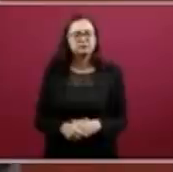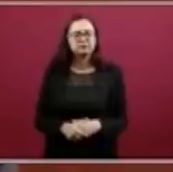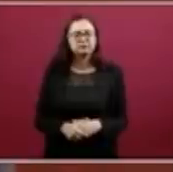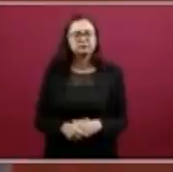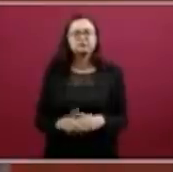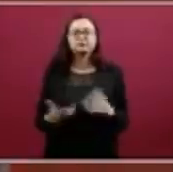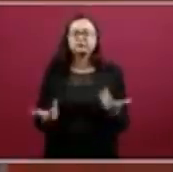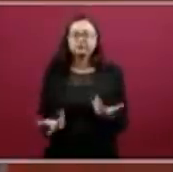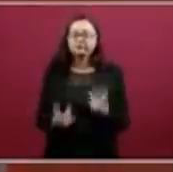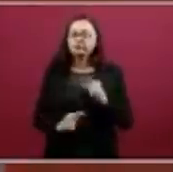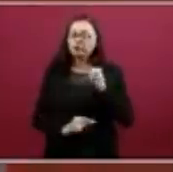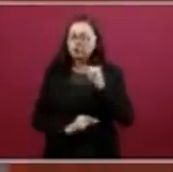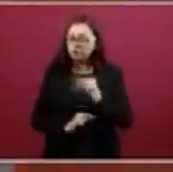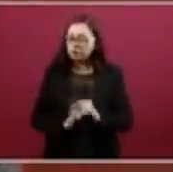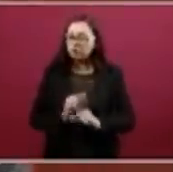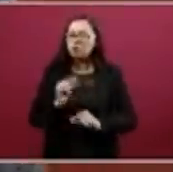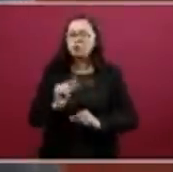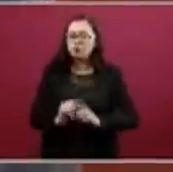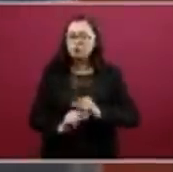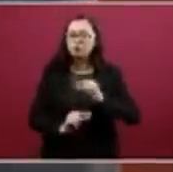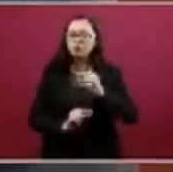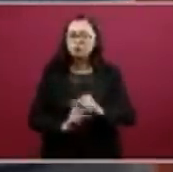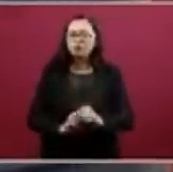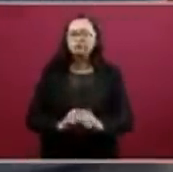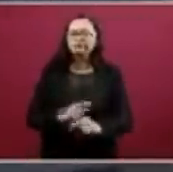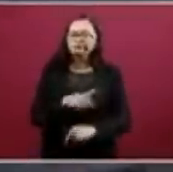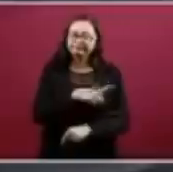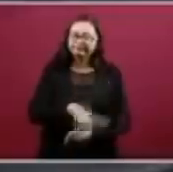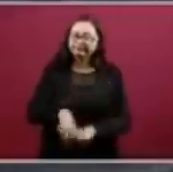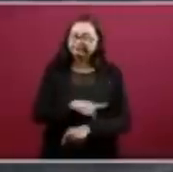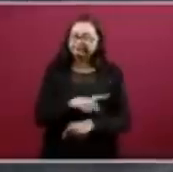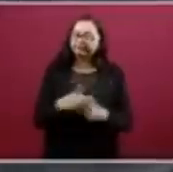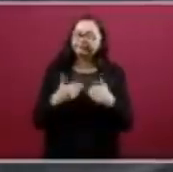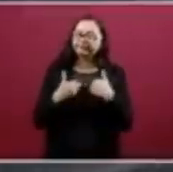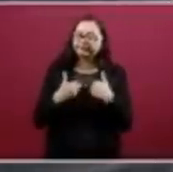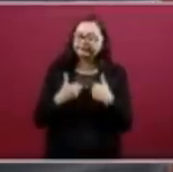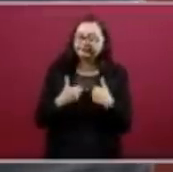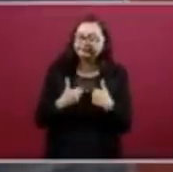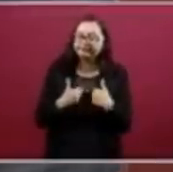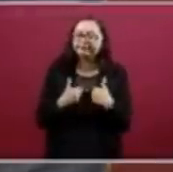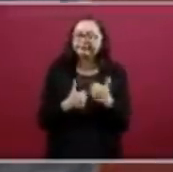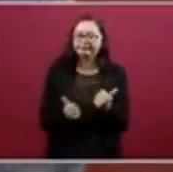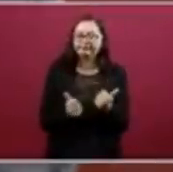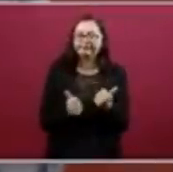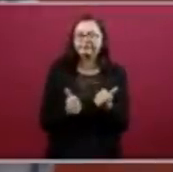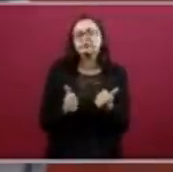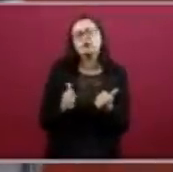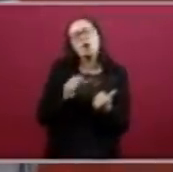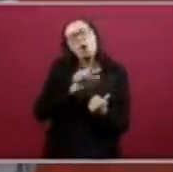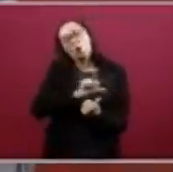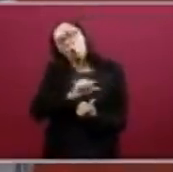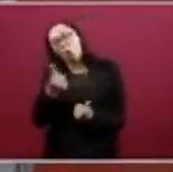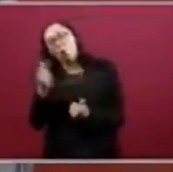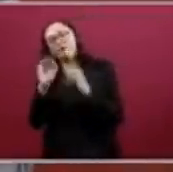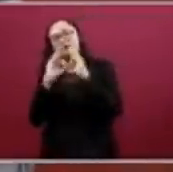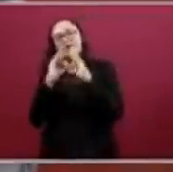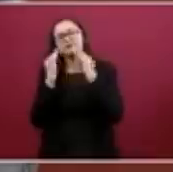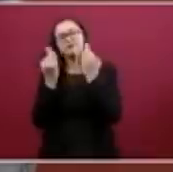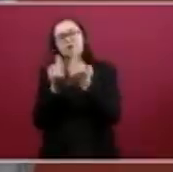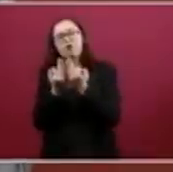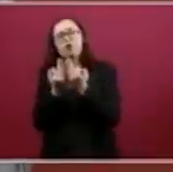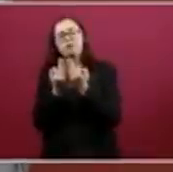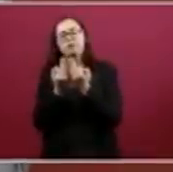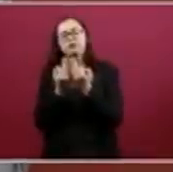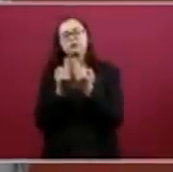poco a poco se tiene que ir entendiendo de que hay otra opción, hay otra alternativa, y